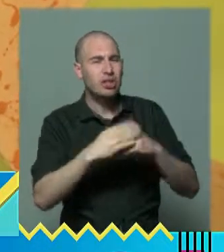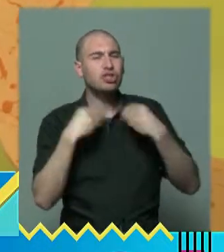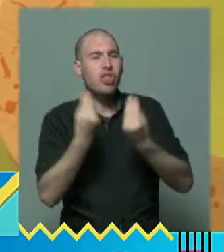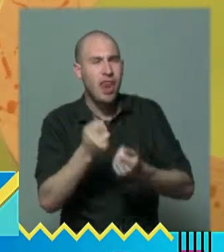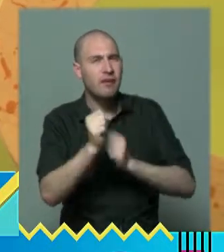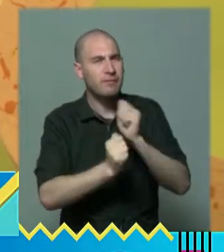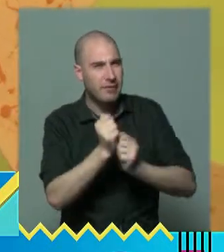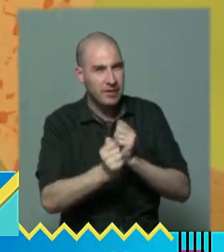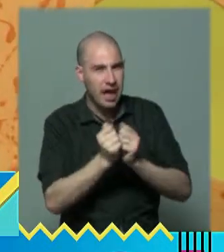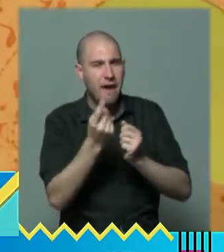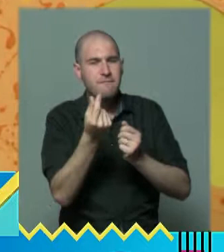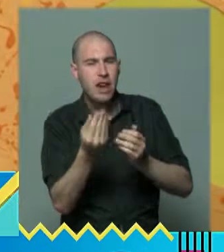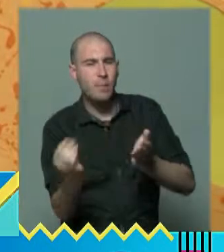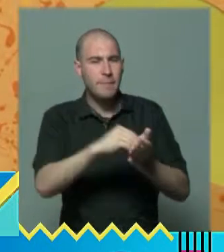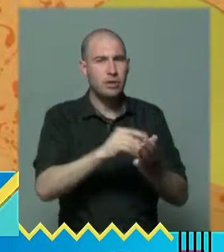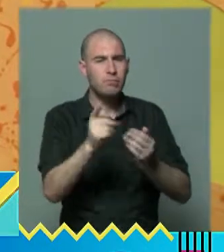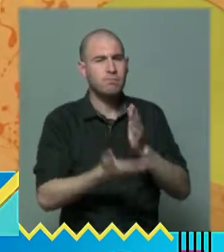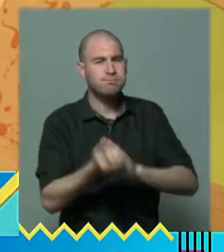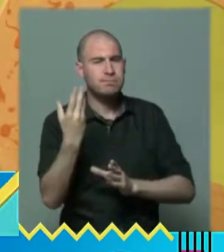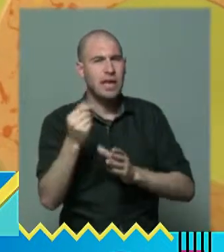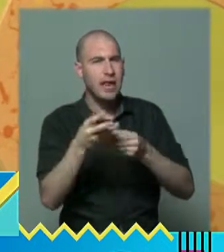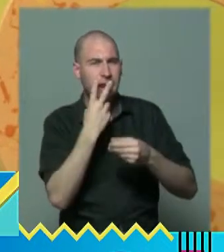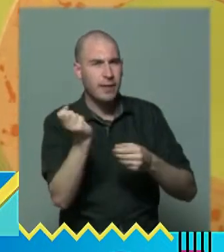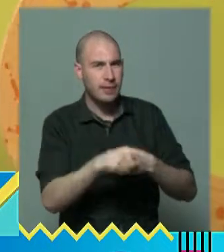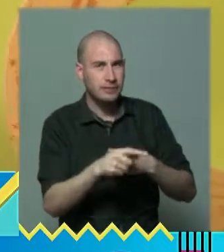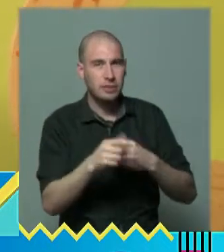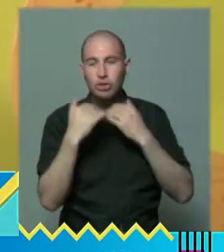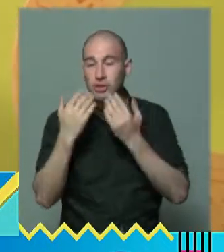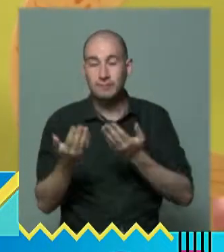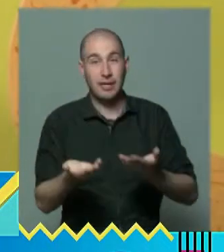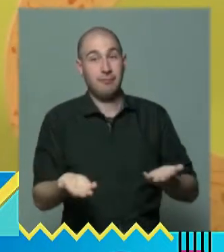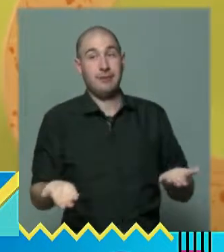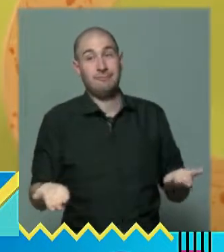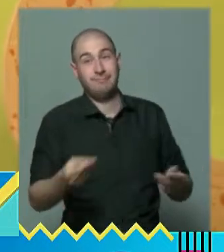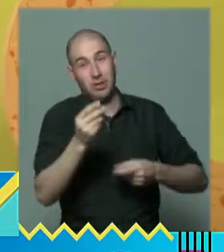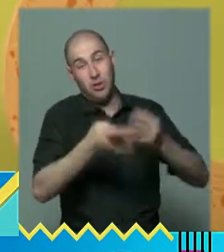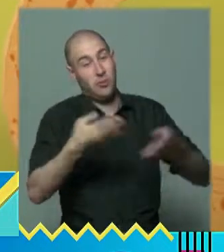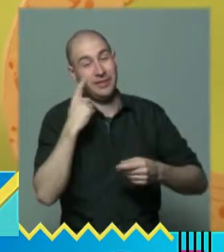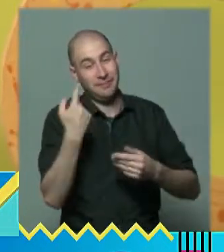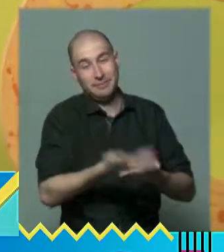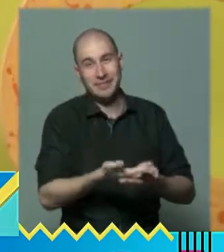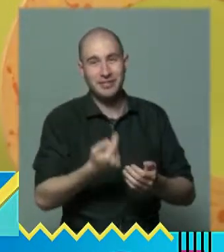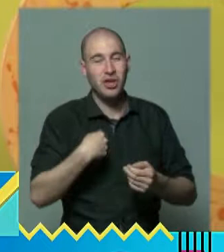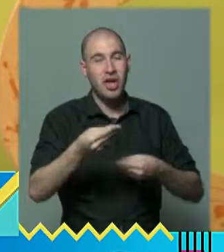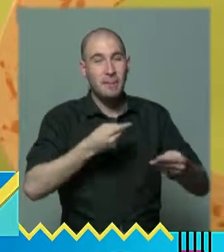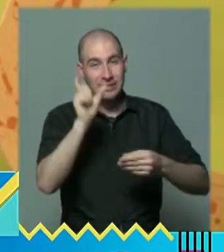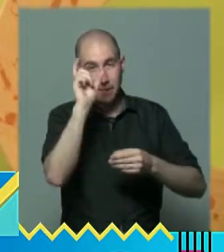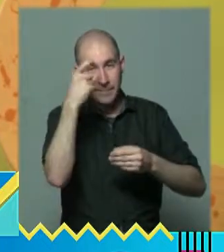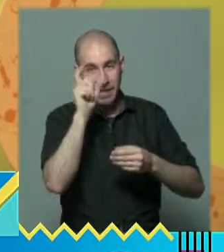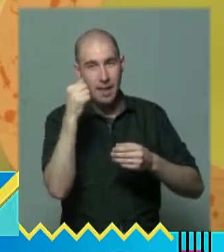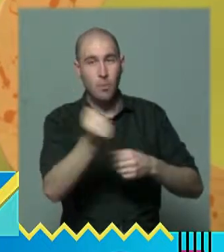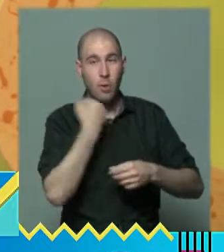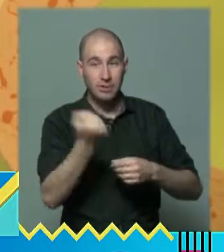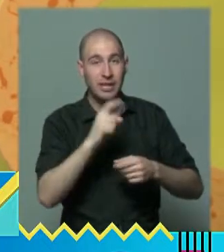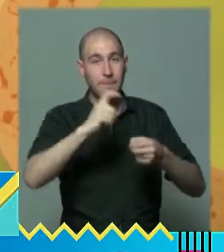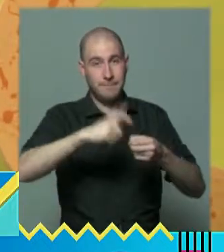de producción? ¿Cuánto es el valor agregado que usted está generando con esa energía? No lo sé. Entonces vaya, haga las cuentas y venga. Fui a visitar una empresa minera importante